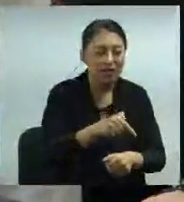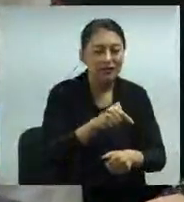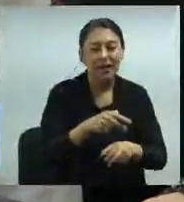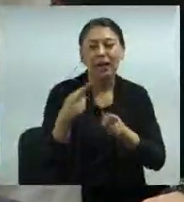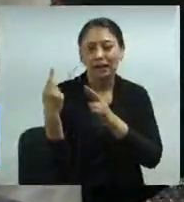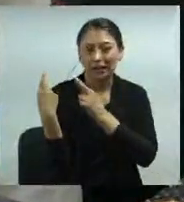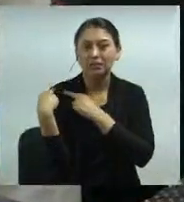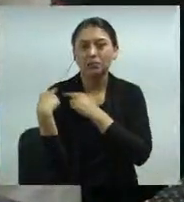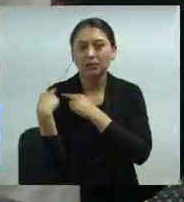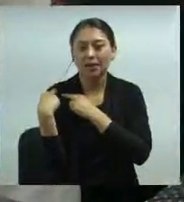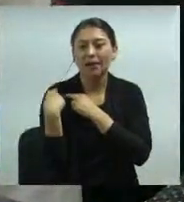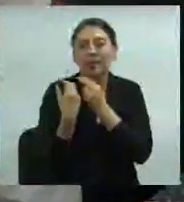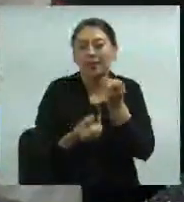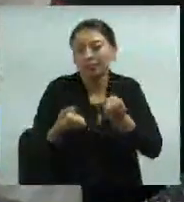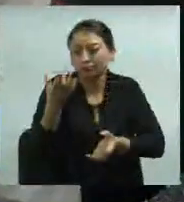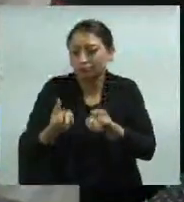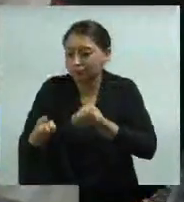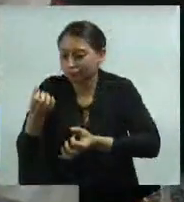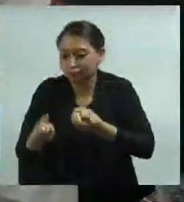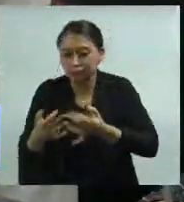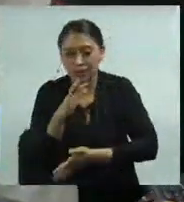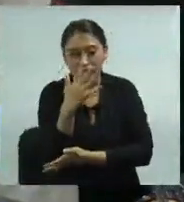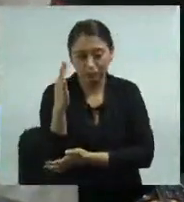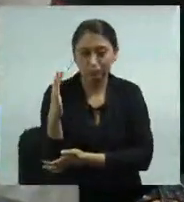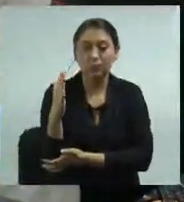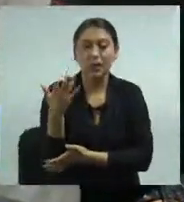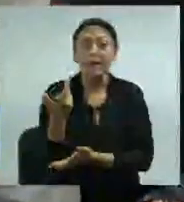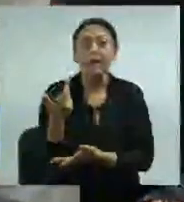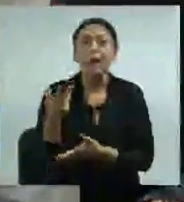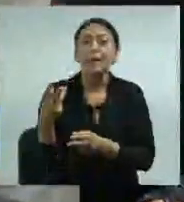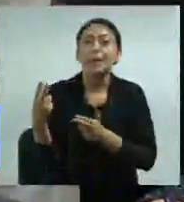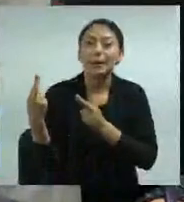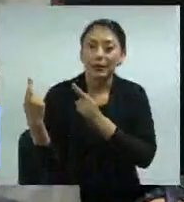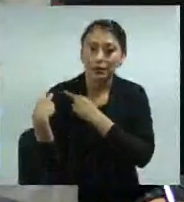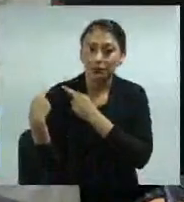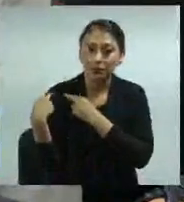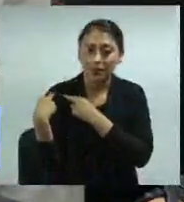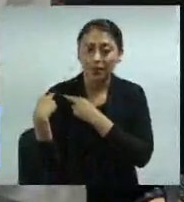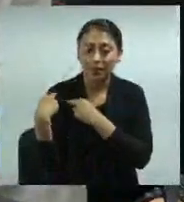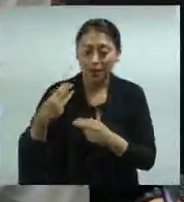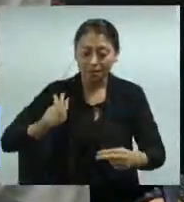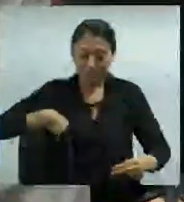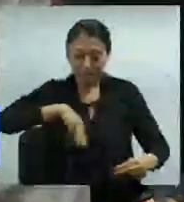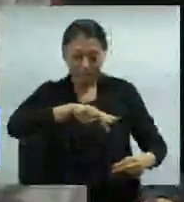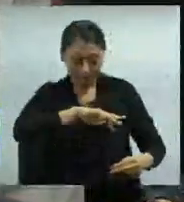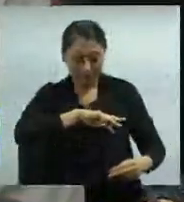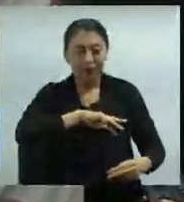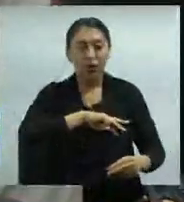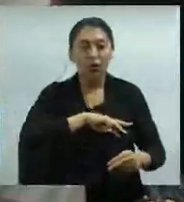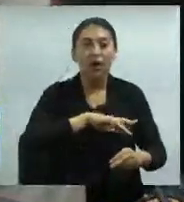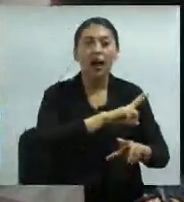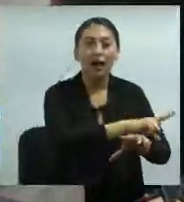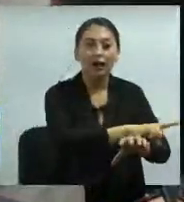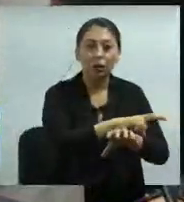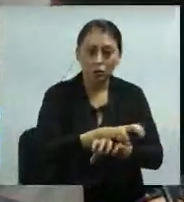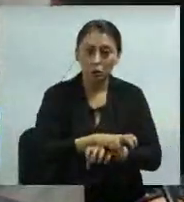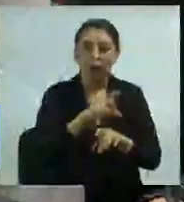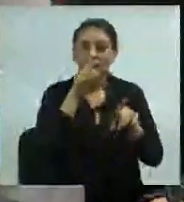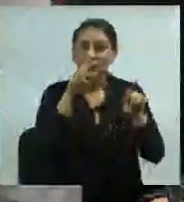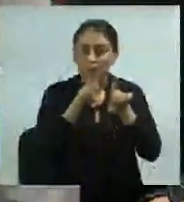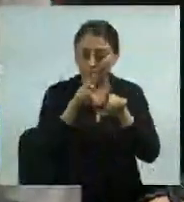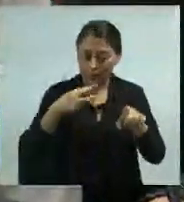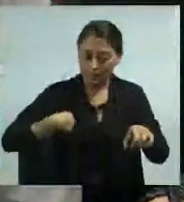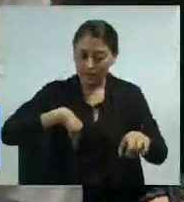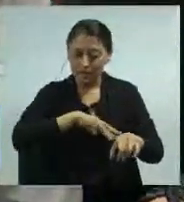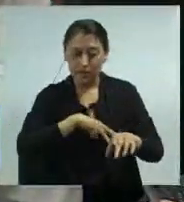mayoría, de los bosques. Es una responsabilidad del Ministerio de Agricultura y el Ministerio de Educación